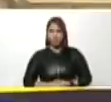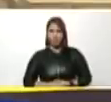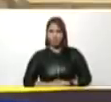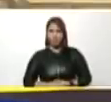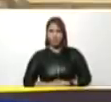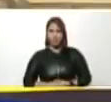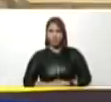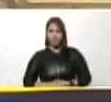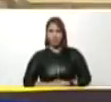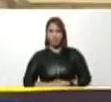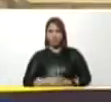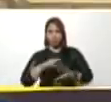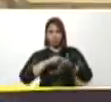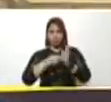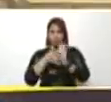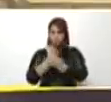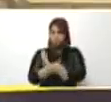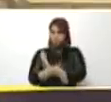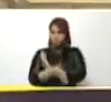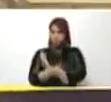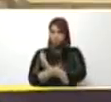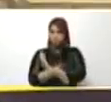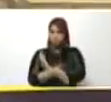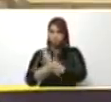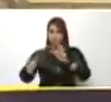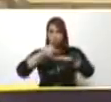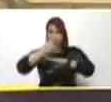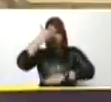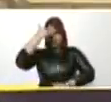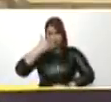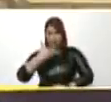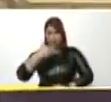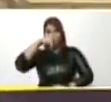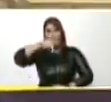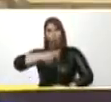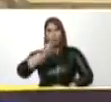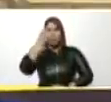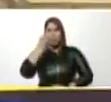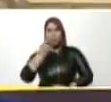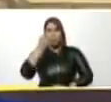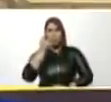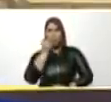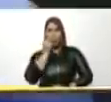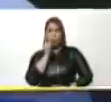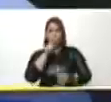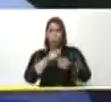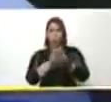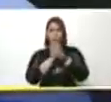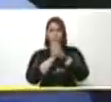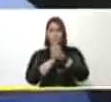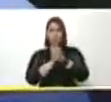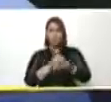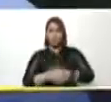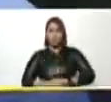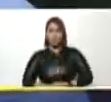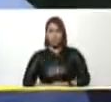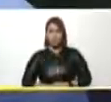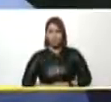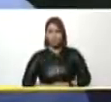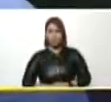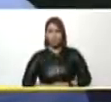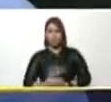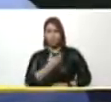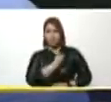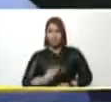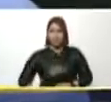En ese sentido, Suárez Churio, general en jefe, hoy diputado, querido compañero, presidente